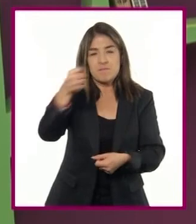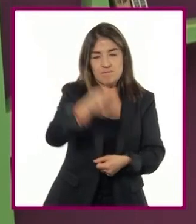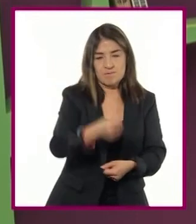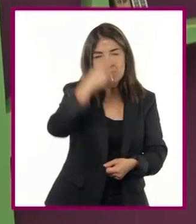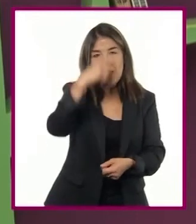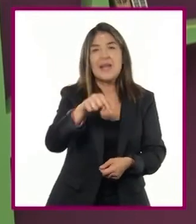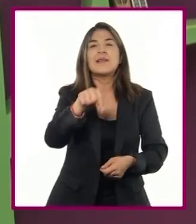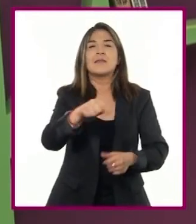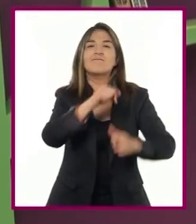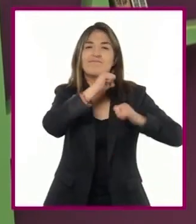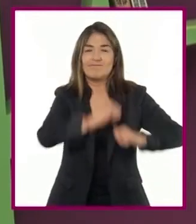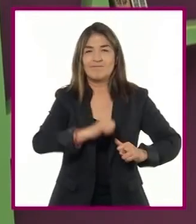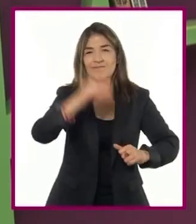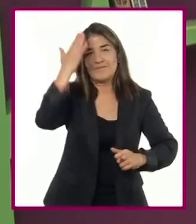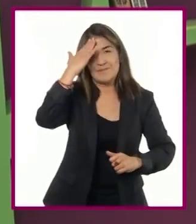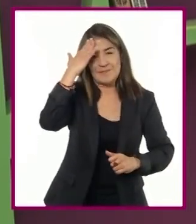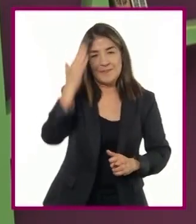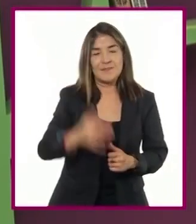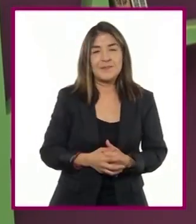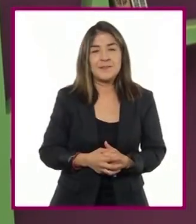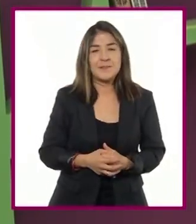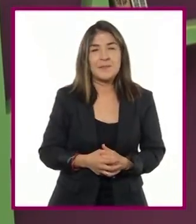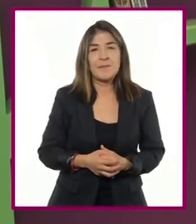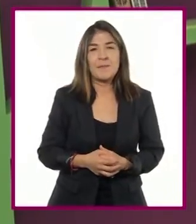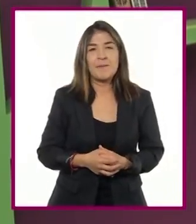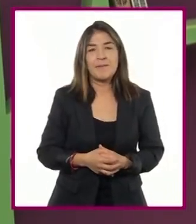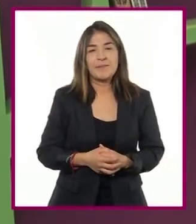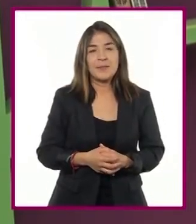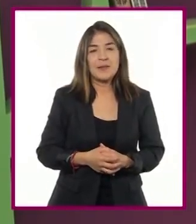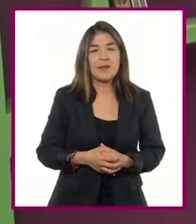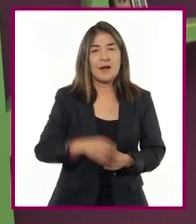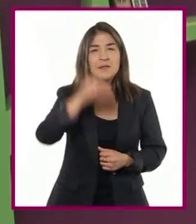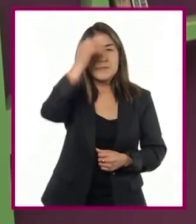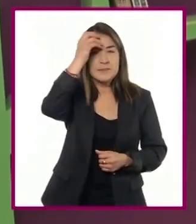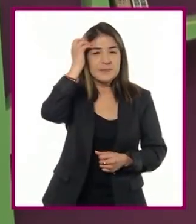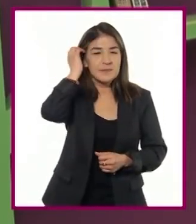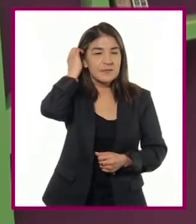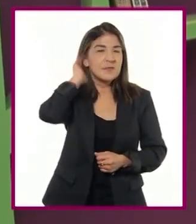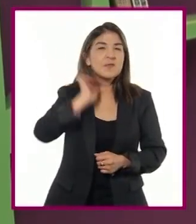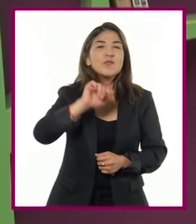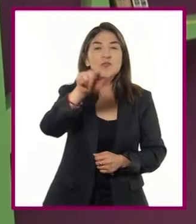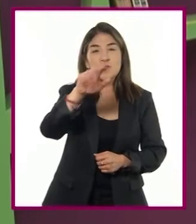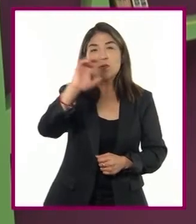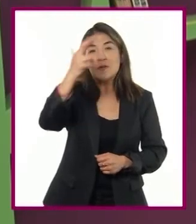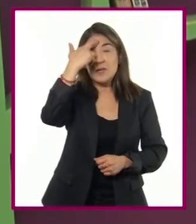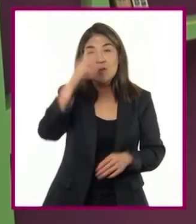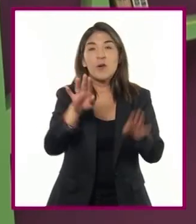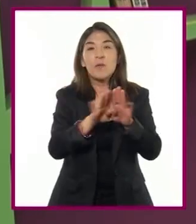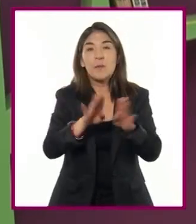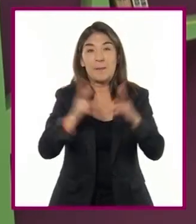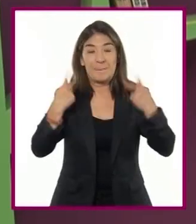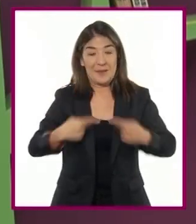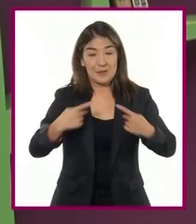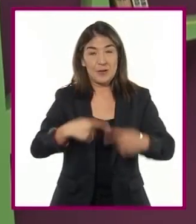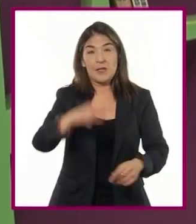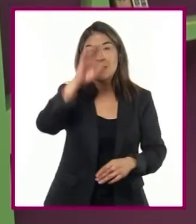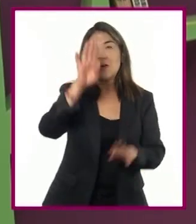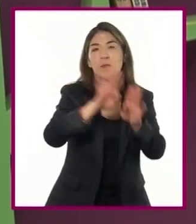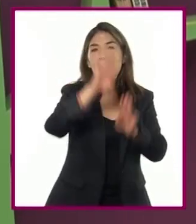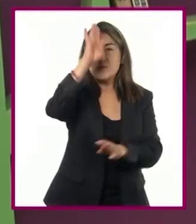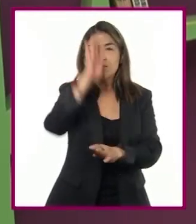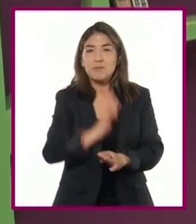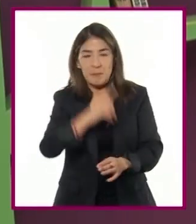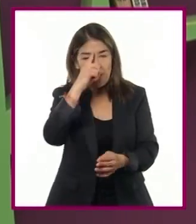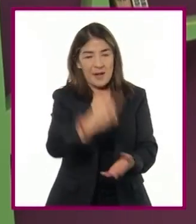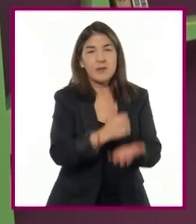las autoridades. Recuerden que no todos los casos el mediador es necesariamente una persona, lo puede ser